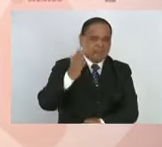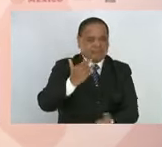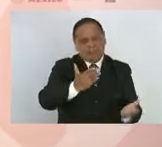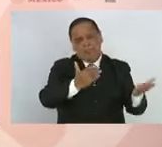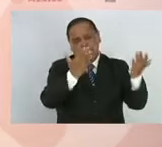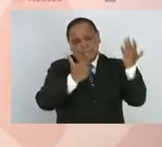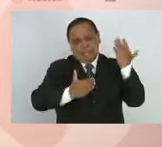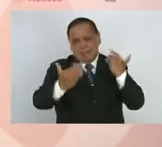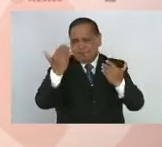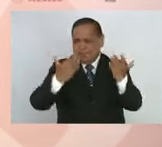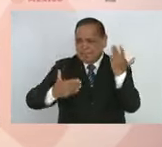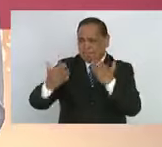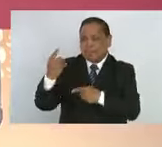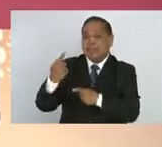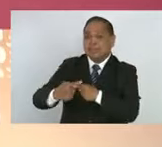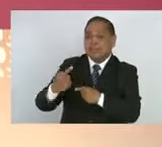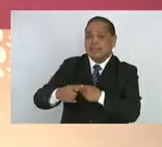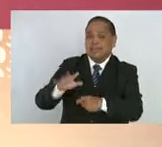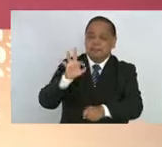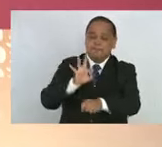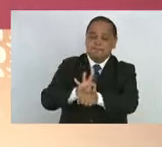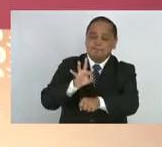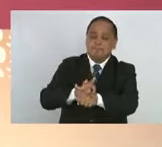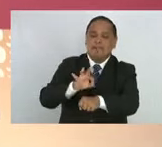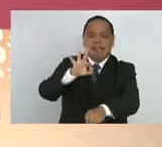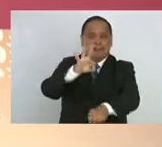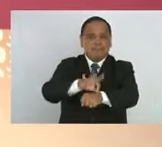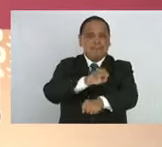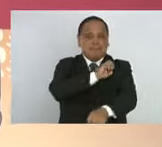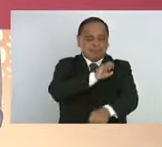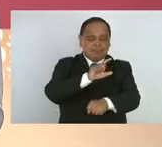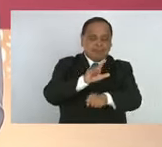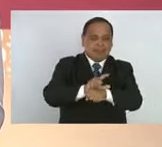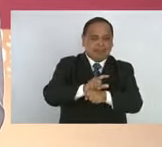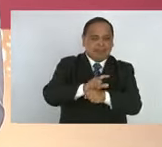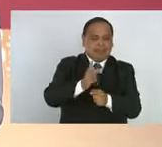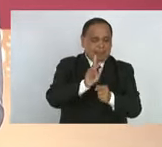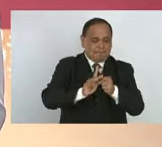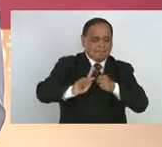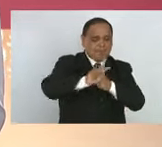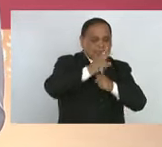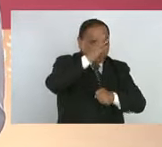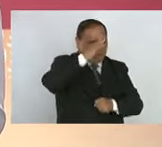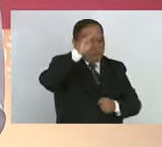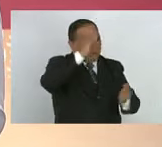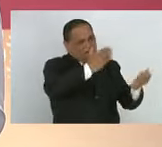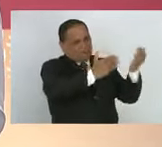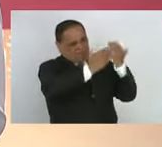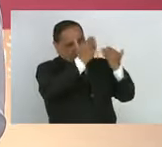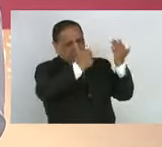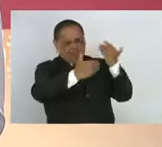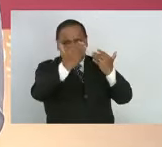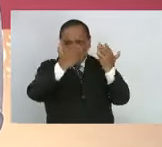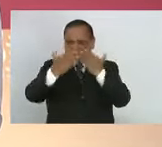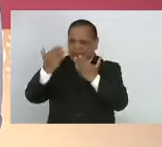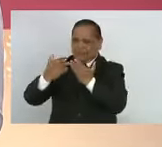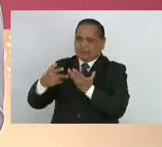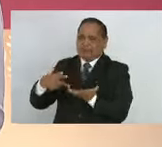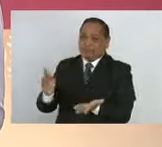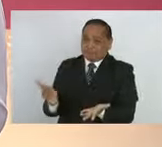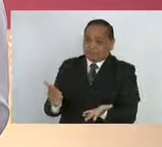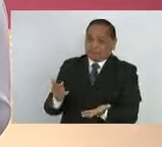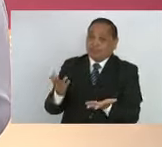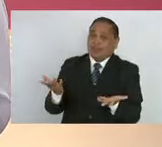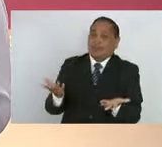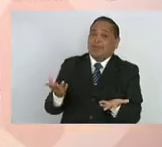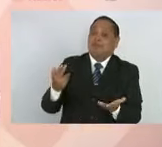médicos, más especialistas de Cuba. Aquí donde no nos escuchan, no nos